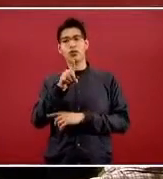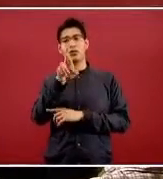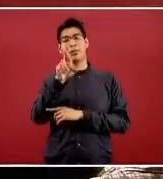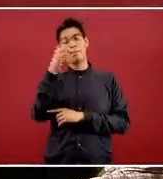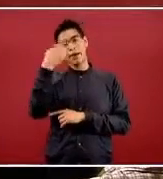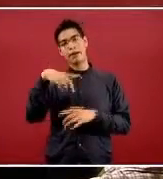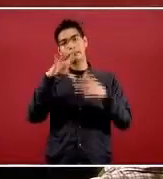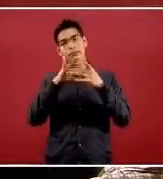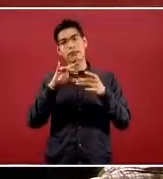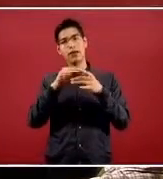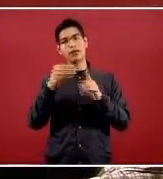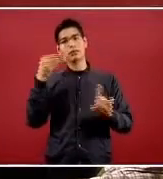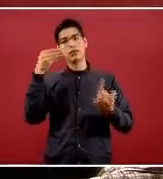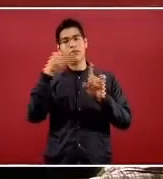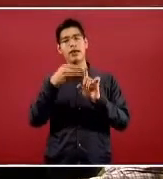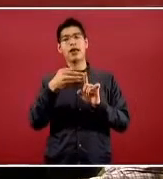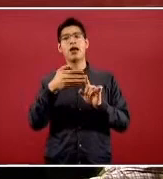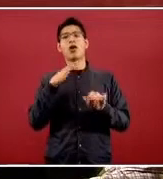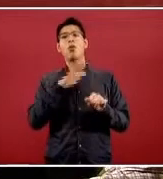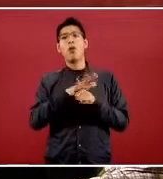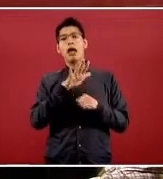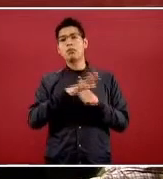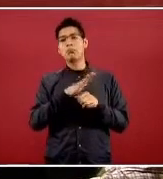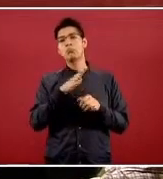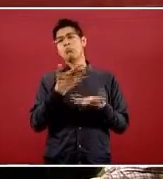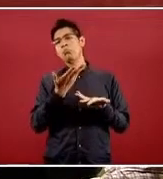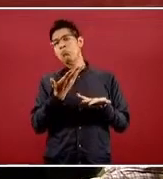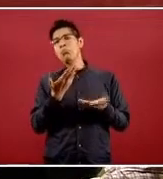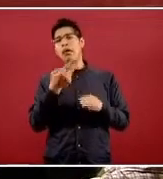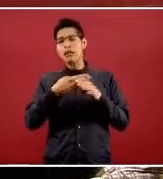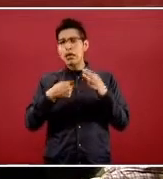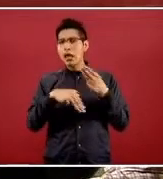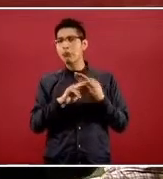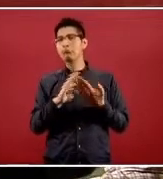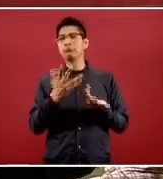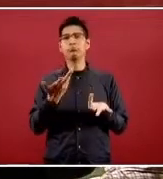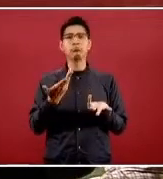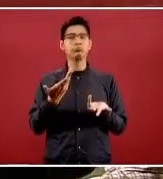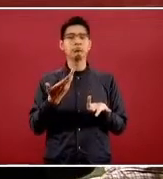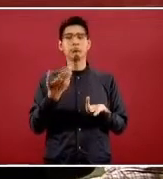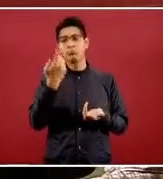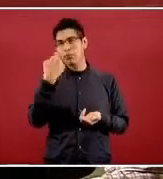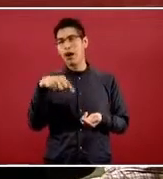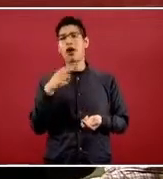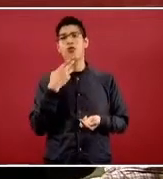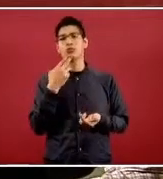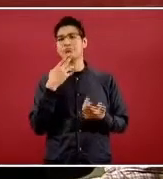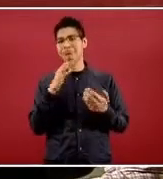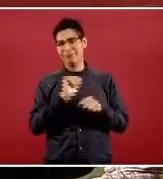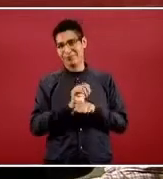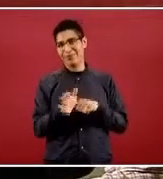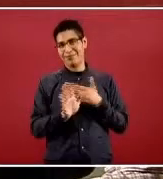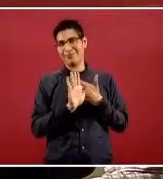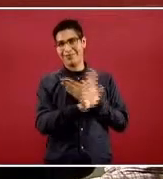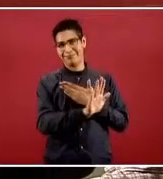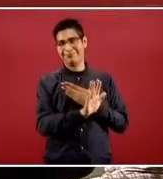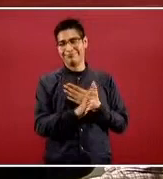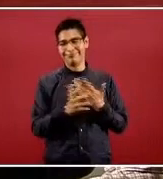herramienta de comunicación y orientación ciudadana, herramienta móvil. Muchas gracias. Muchas